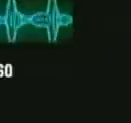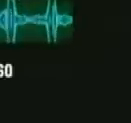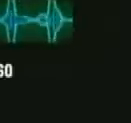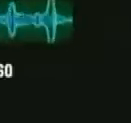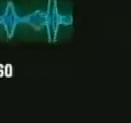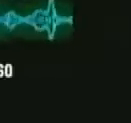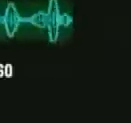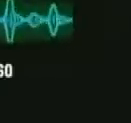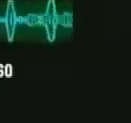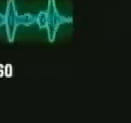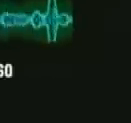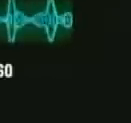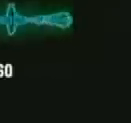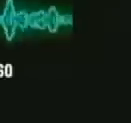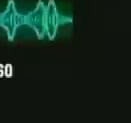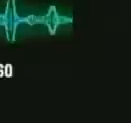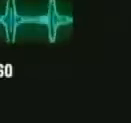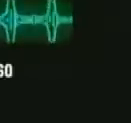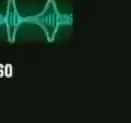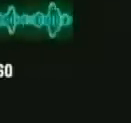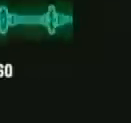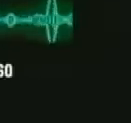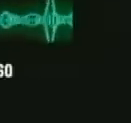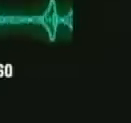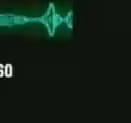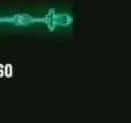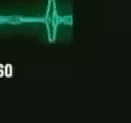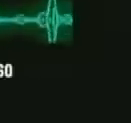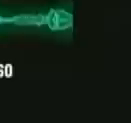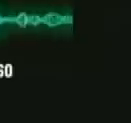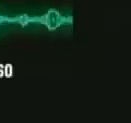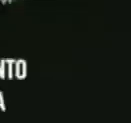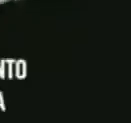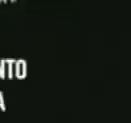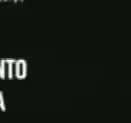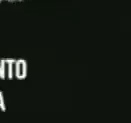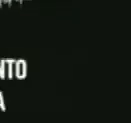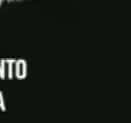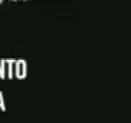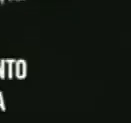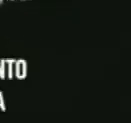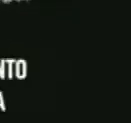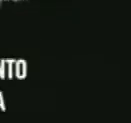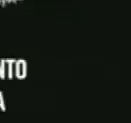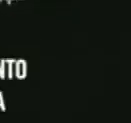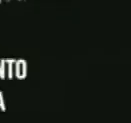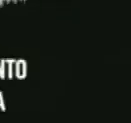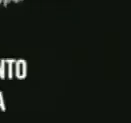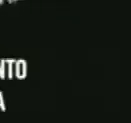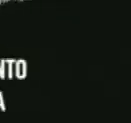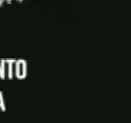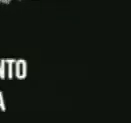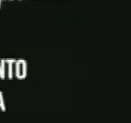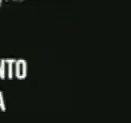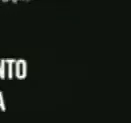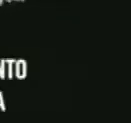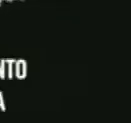Inglaterra. Entonces, entras en un proceso que lo único que cuenta